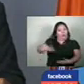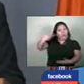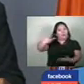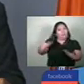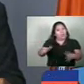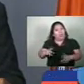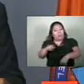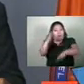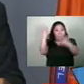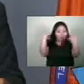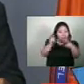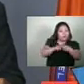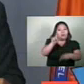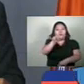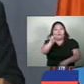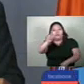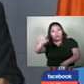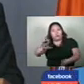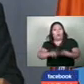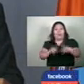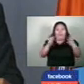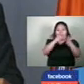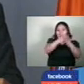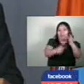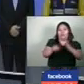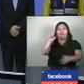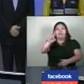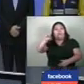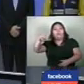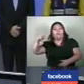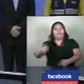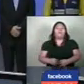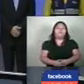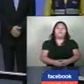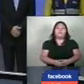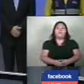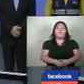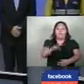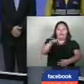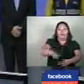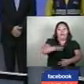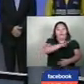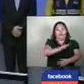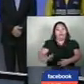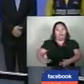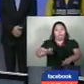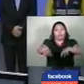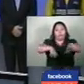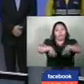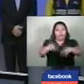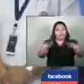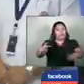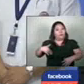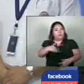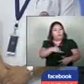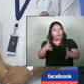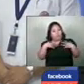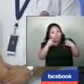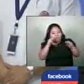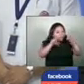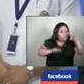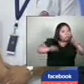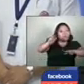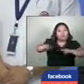específicamente manos 125, de 210. A nivel nacional, el personal del Ministerio de Salud verificó el